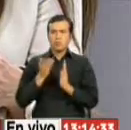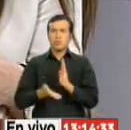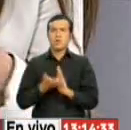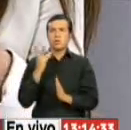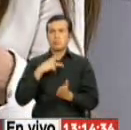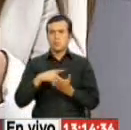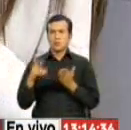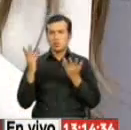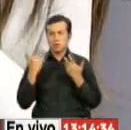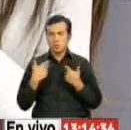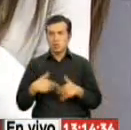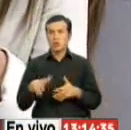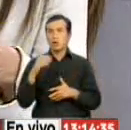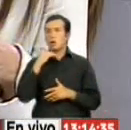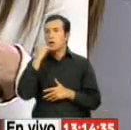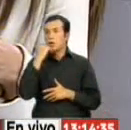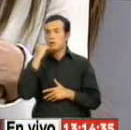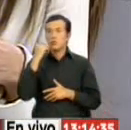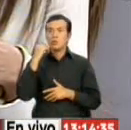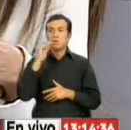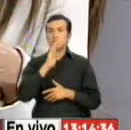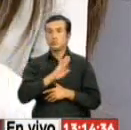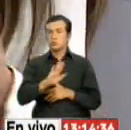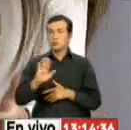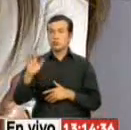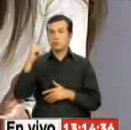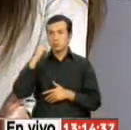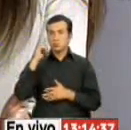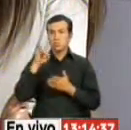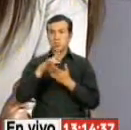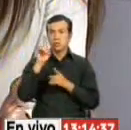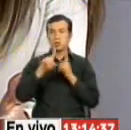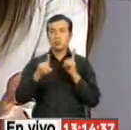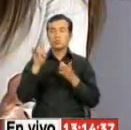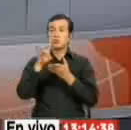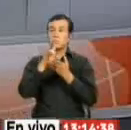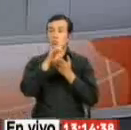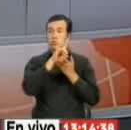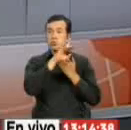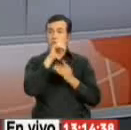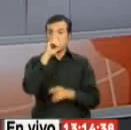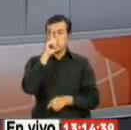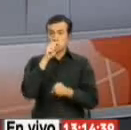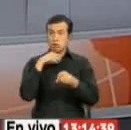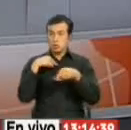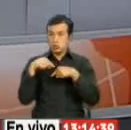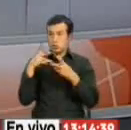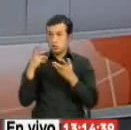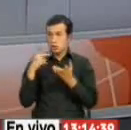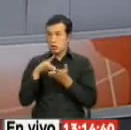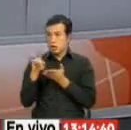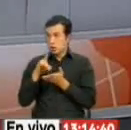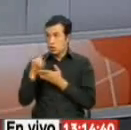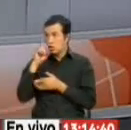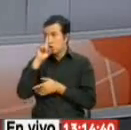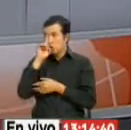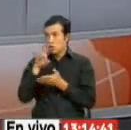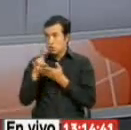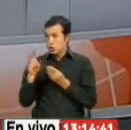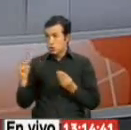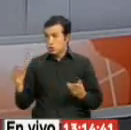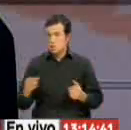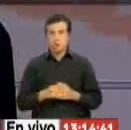y tal vez toque a los empleadores despedir a ciertos obreros que no es lo que se está buscando realmente con esta medida